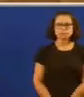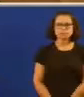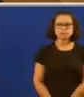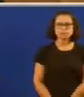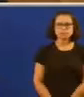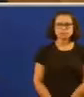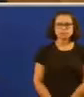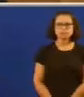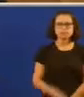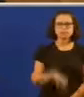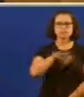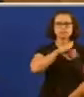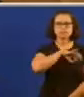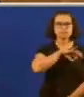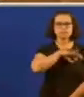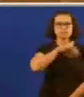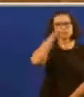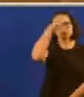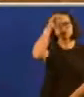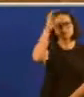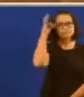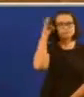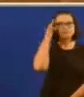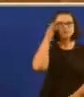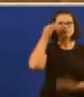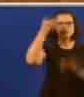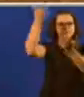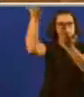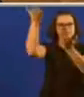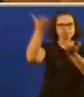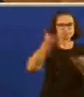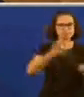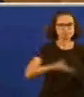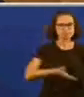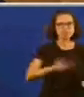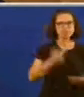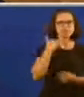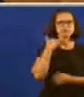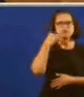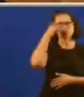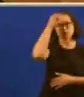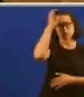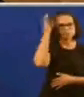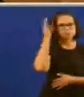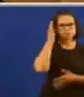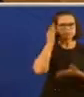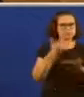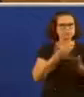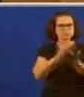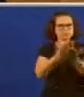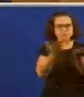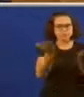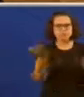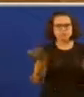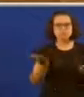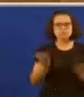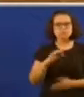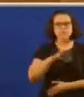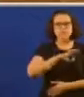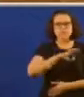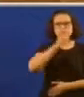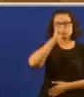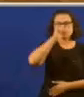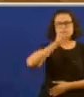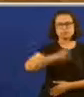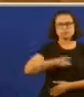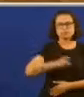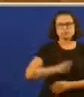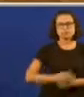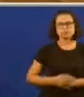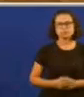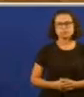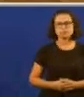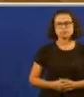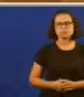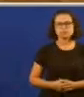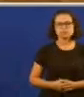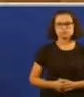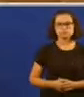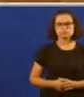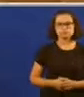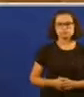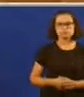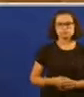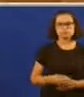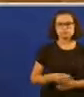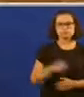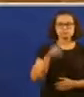Señoras e señores convidados, deputados, deputadas, señor Fejón. O seu